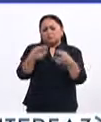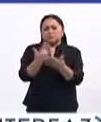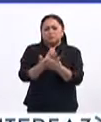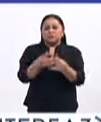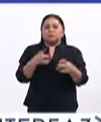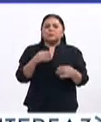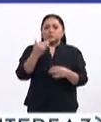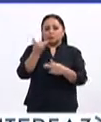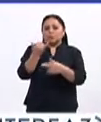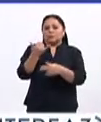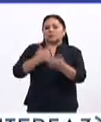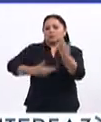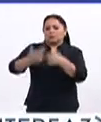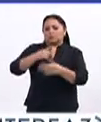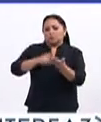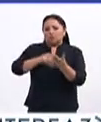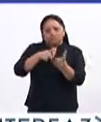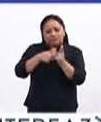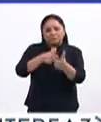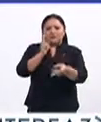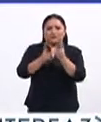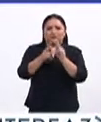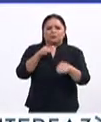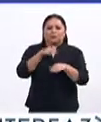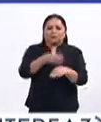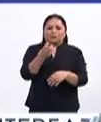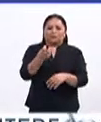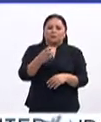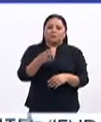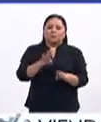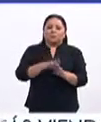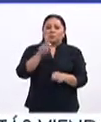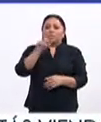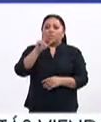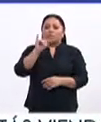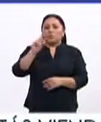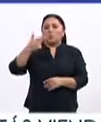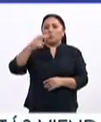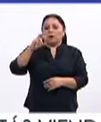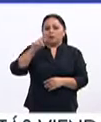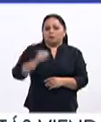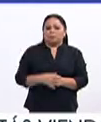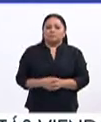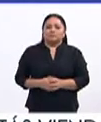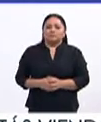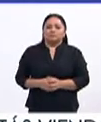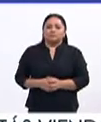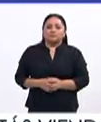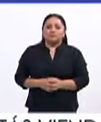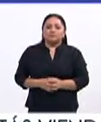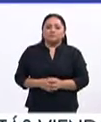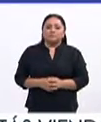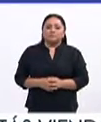pausa y regresamos a seguir platicando de David Huerta. Regresamos.